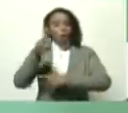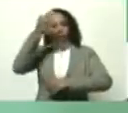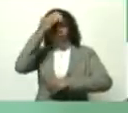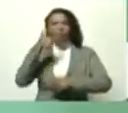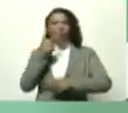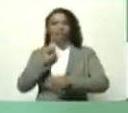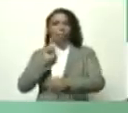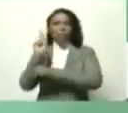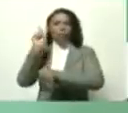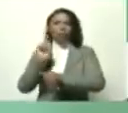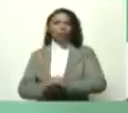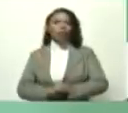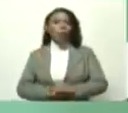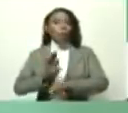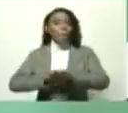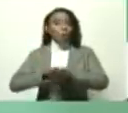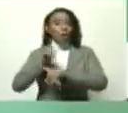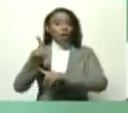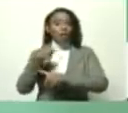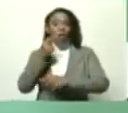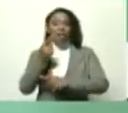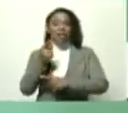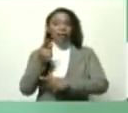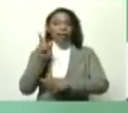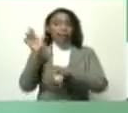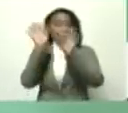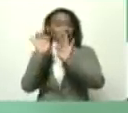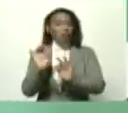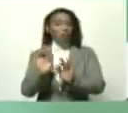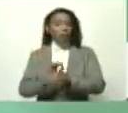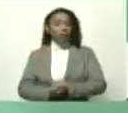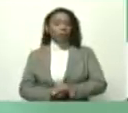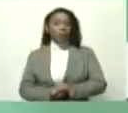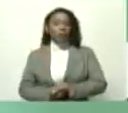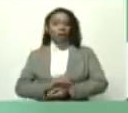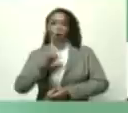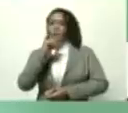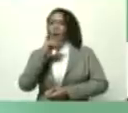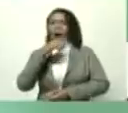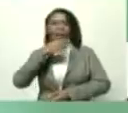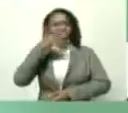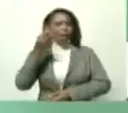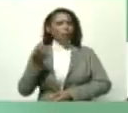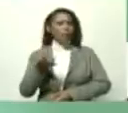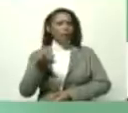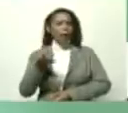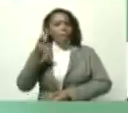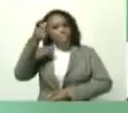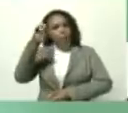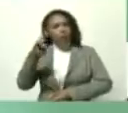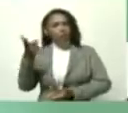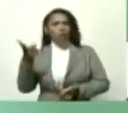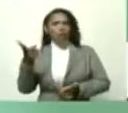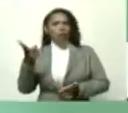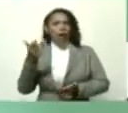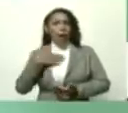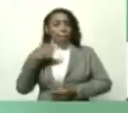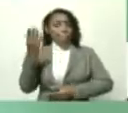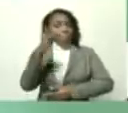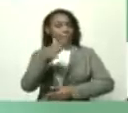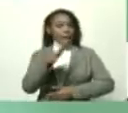dice. Por eso lo carajea de esa manera. No le da vergüenza a un ser humano. Se me parece